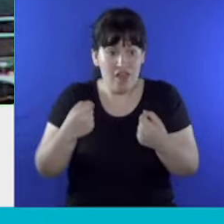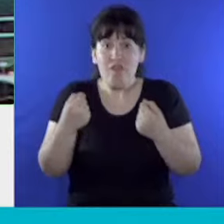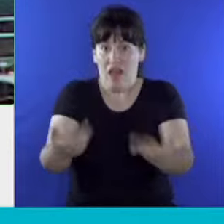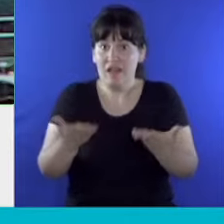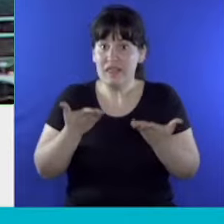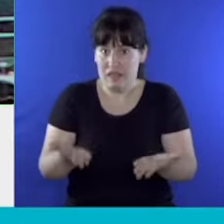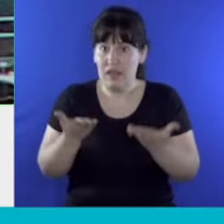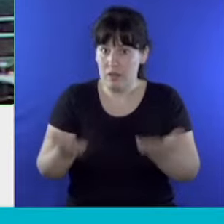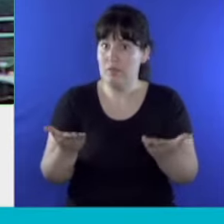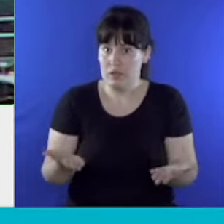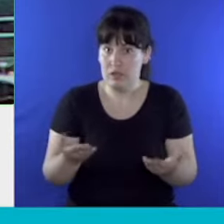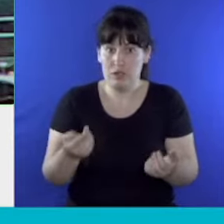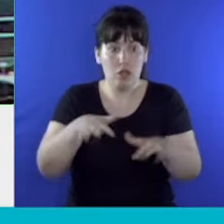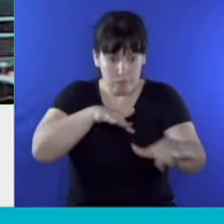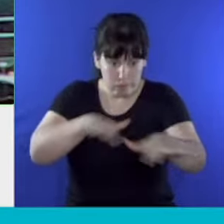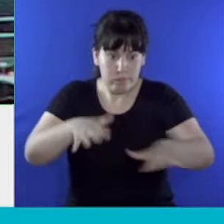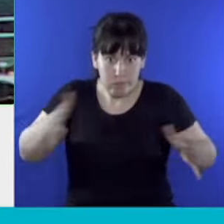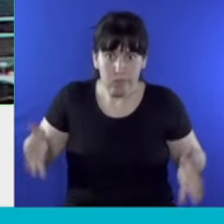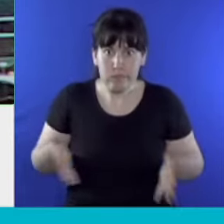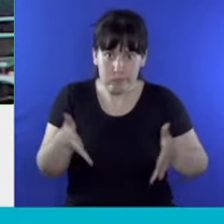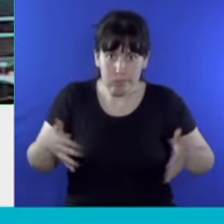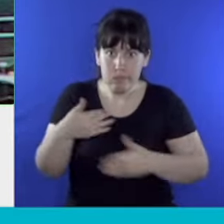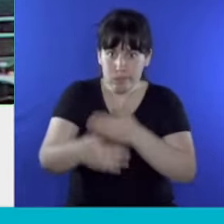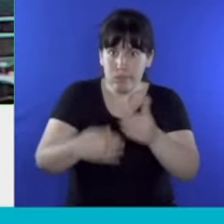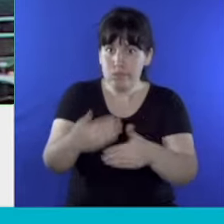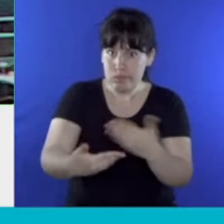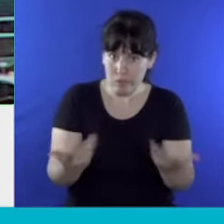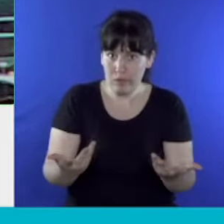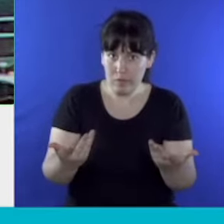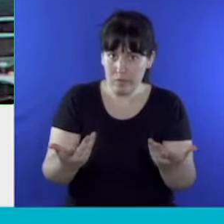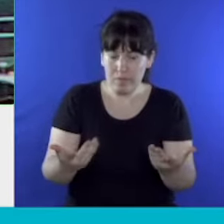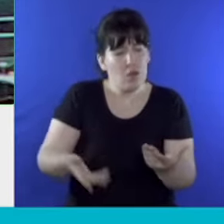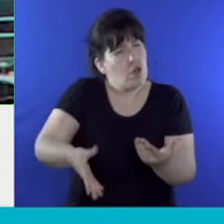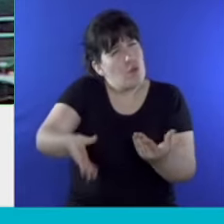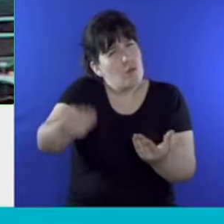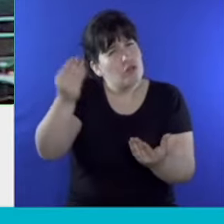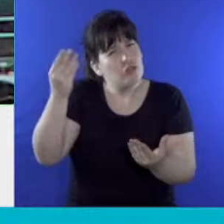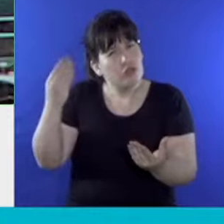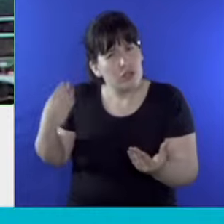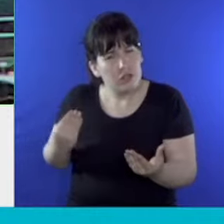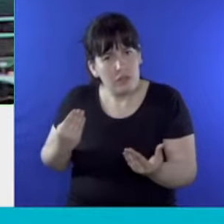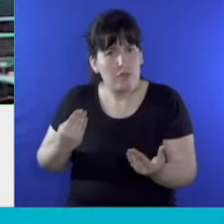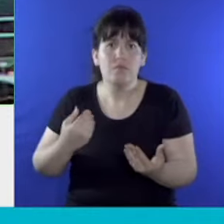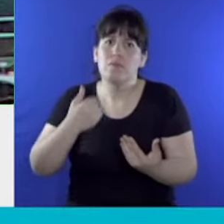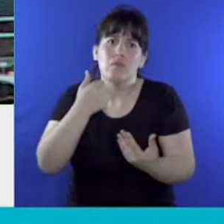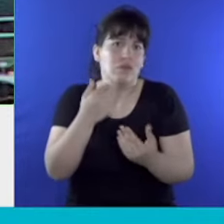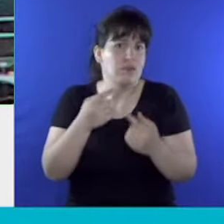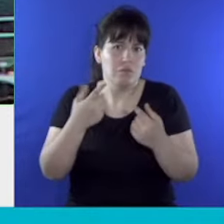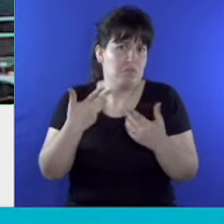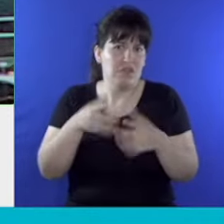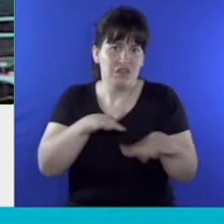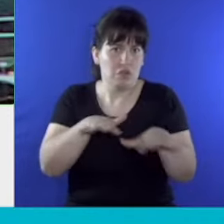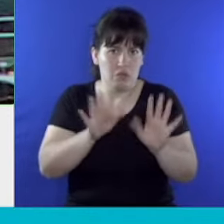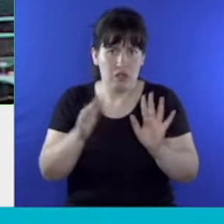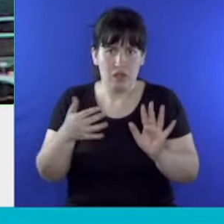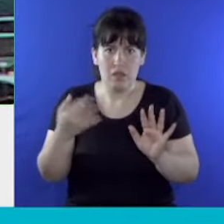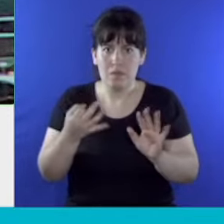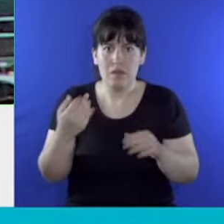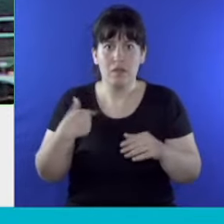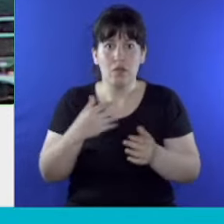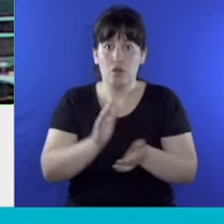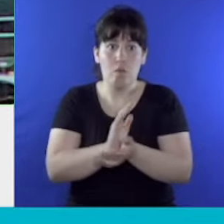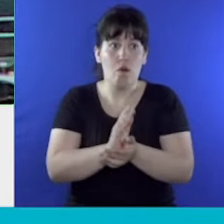servicios y hacen cosas que muchas veces, incluso con razones legítimas, no se sienten obligados a